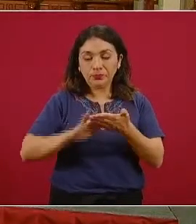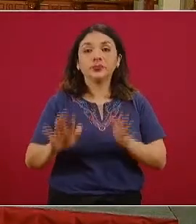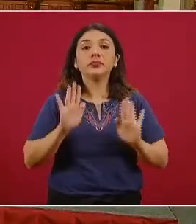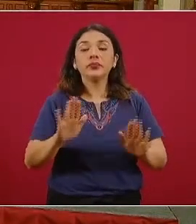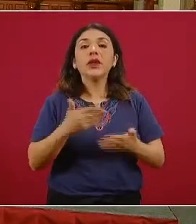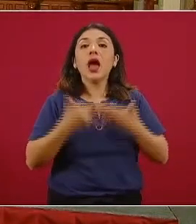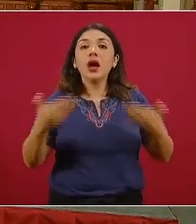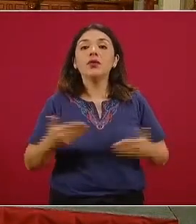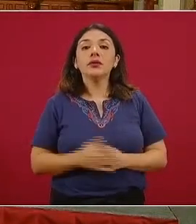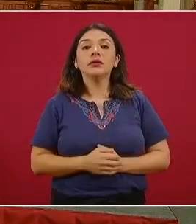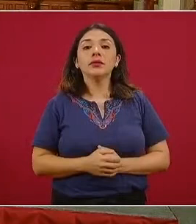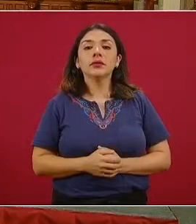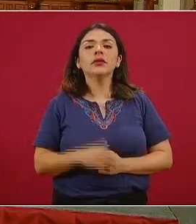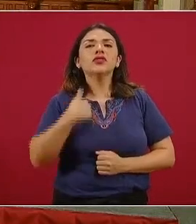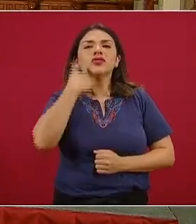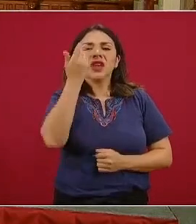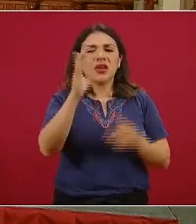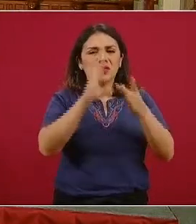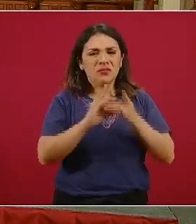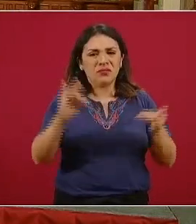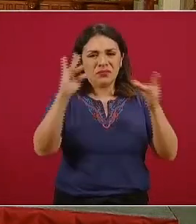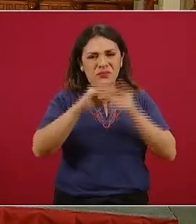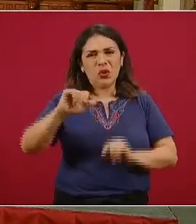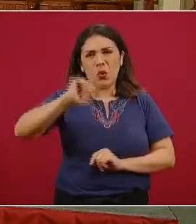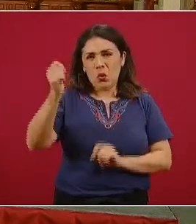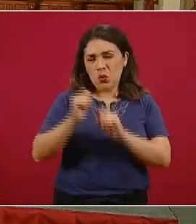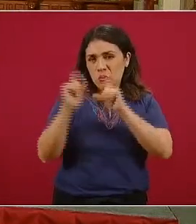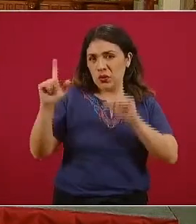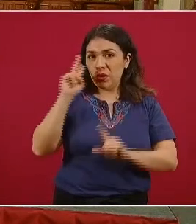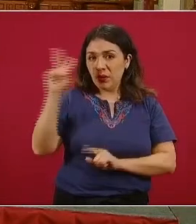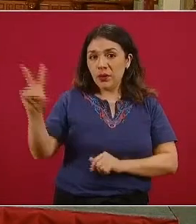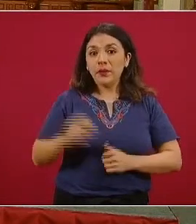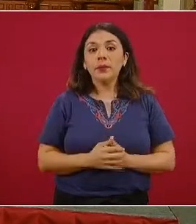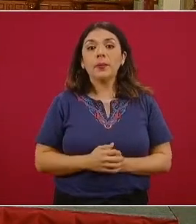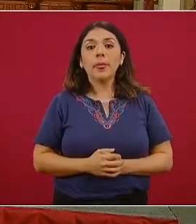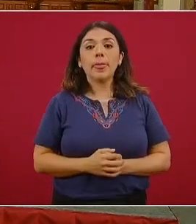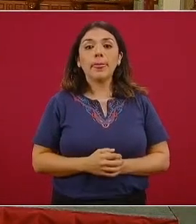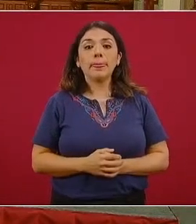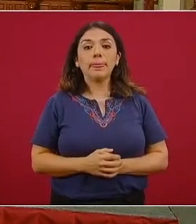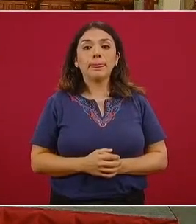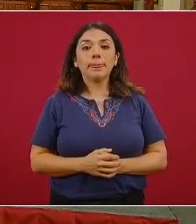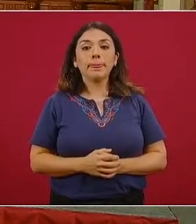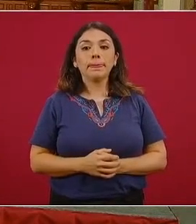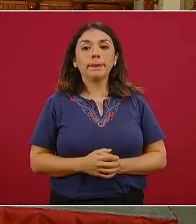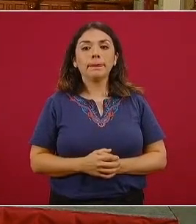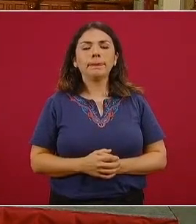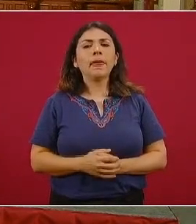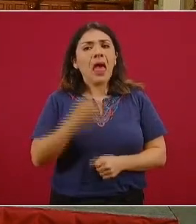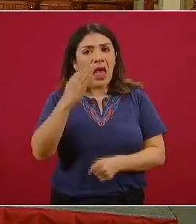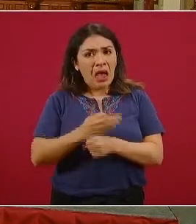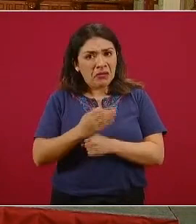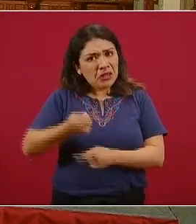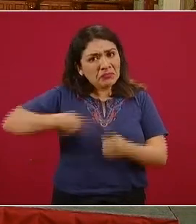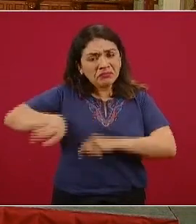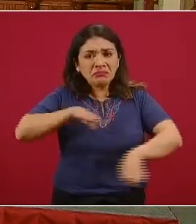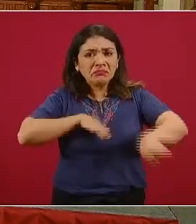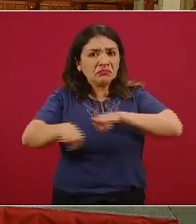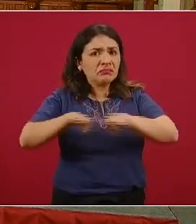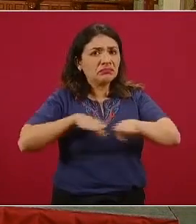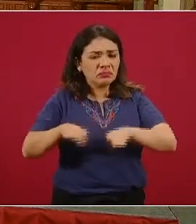nueva, les quiero hablar en la siguiente, por favor, la siguiente, que estamos haciendo un